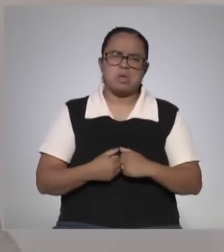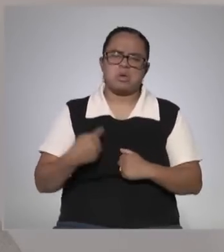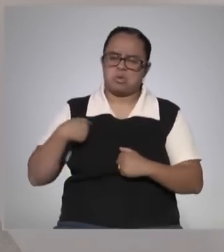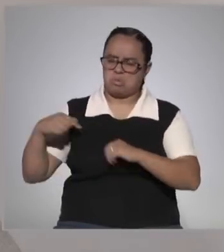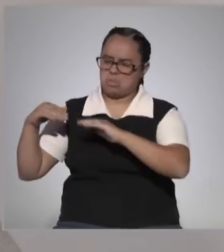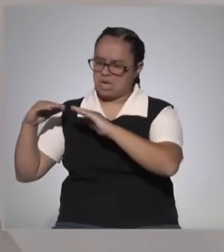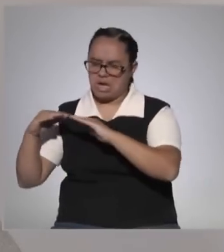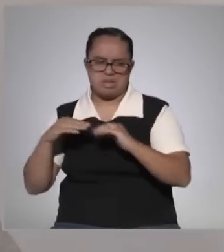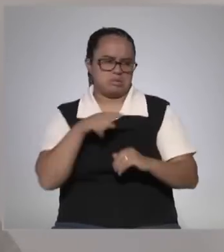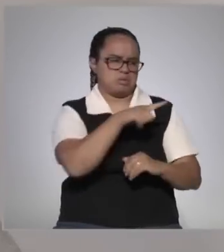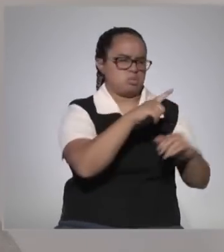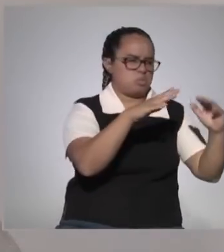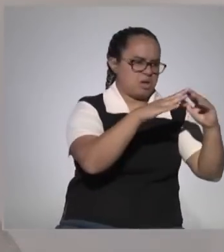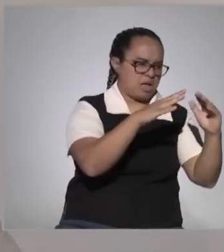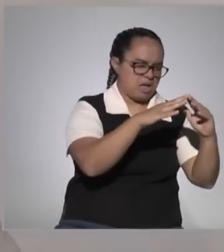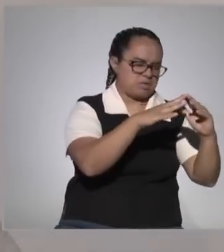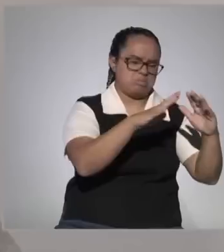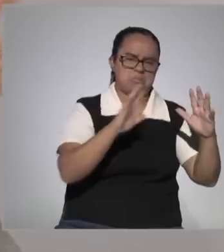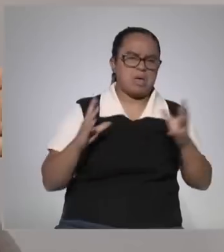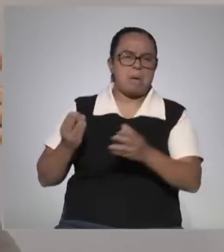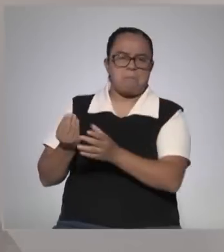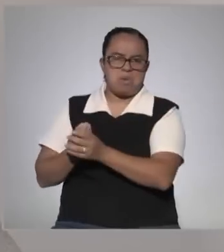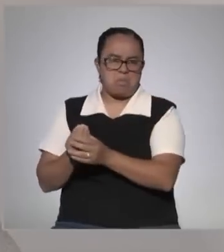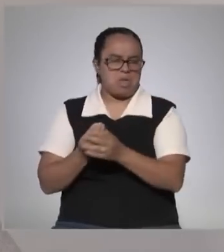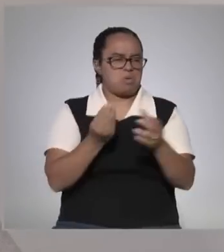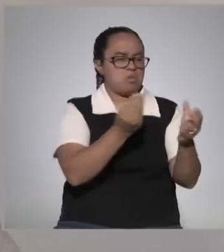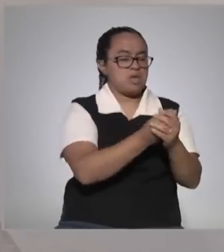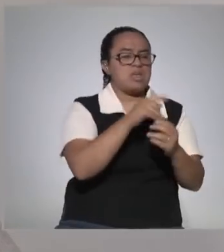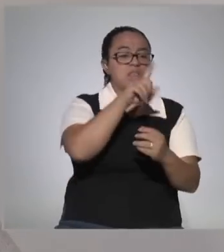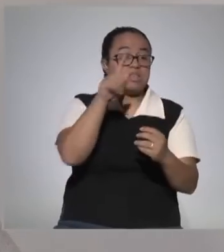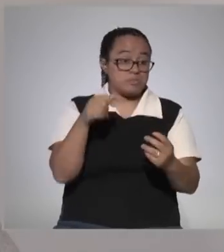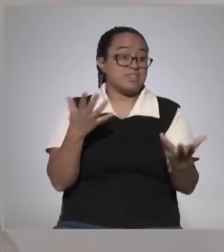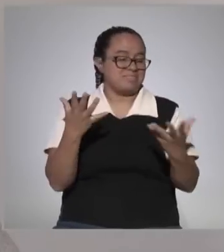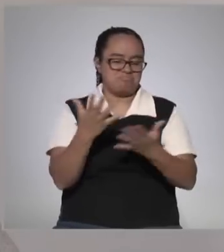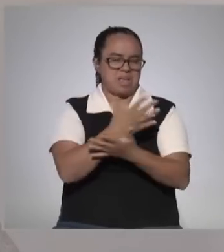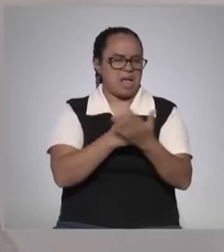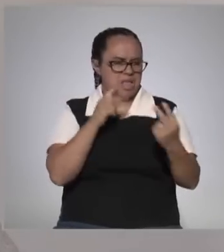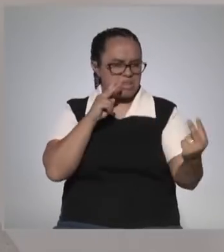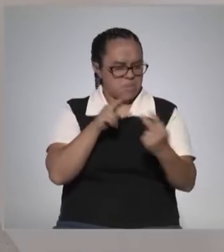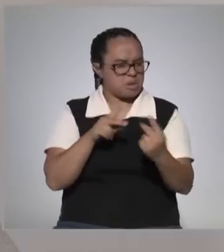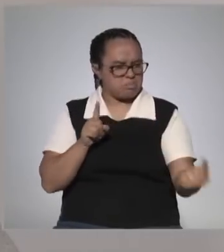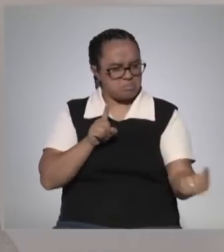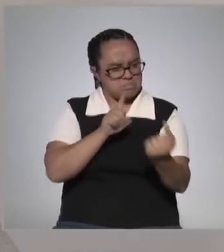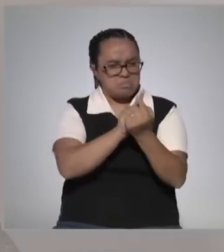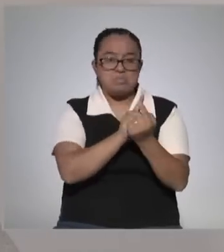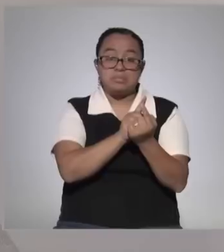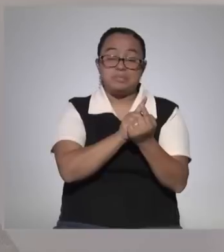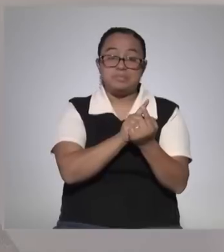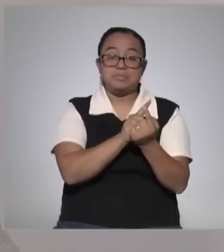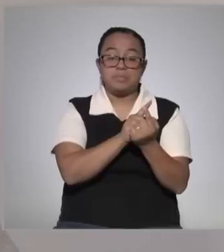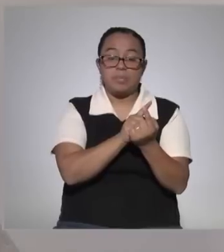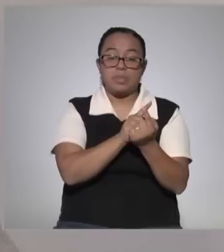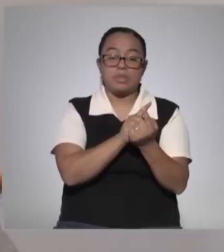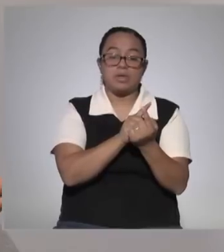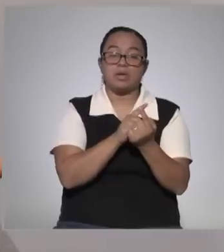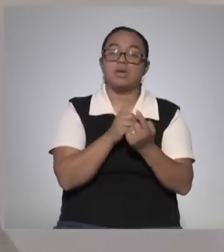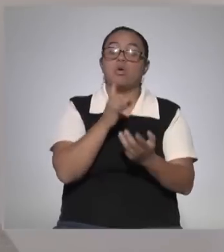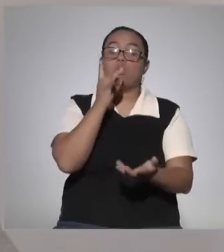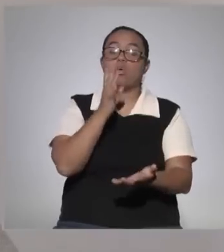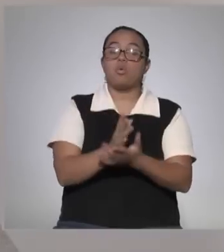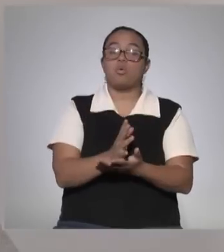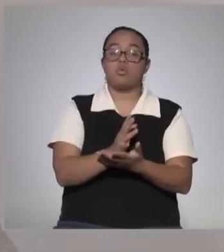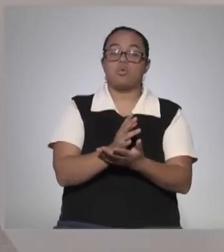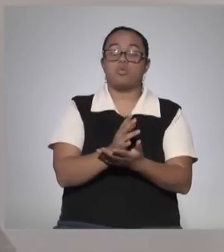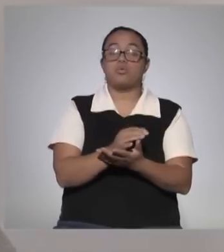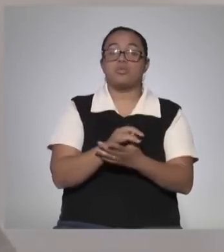teniendo espacios de intimidad, estar en su casa, verse cuando quieren, y van a encontrar que no hay solo